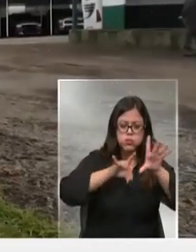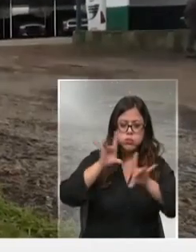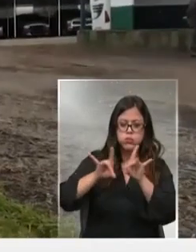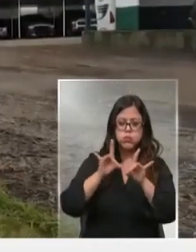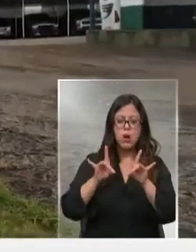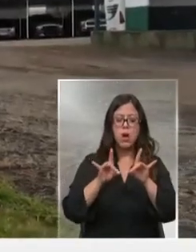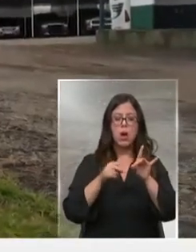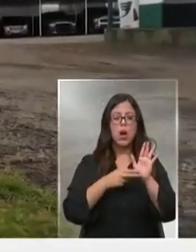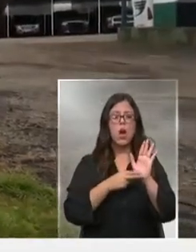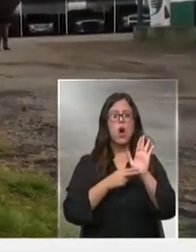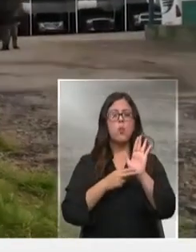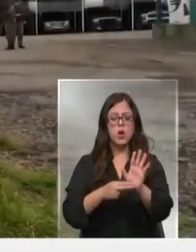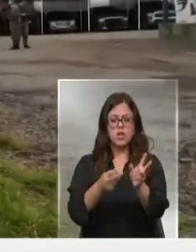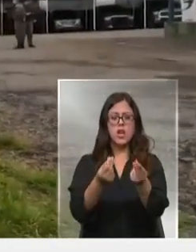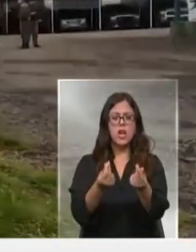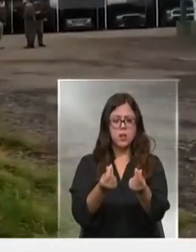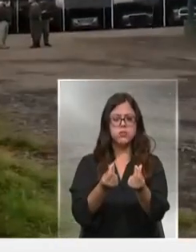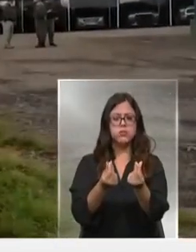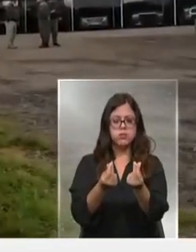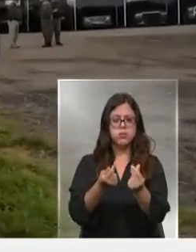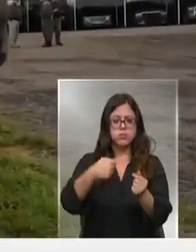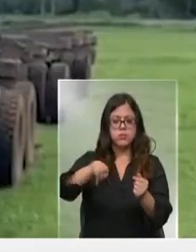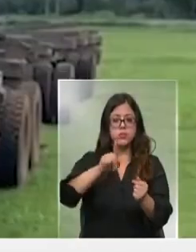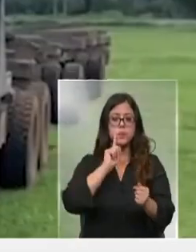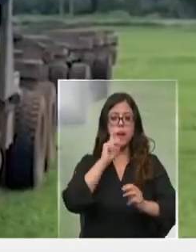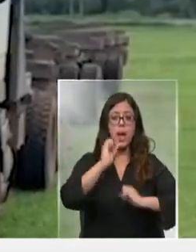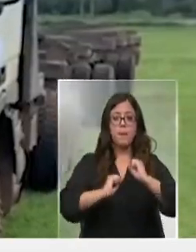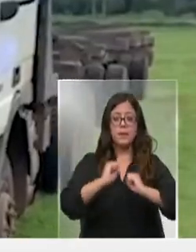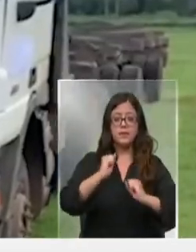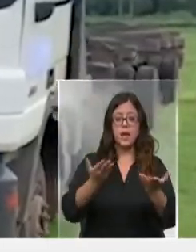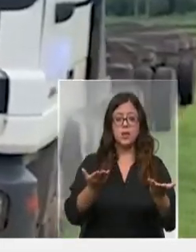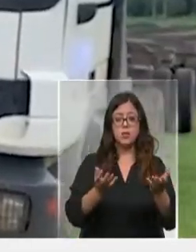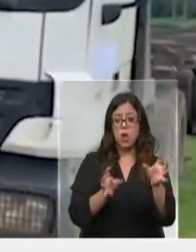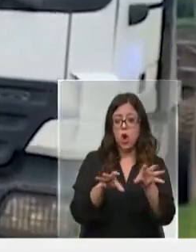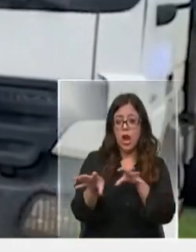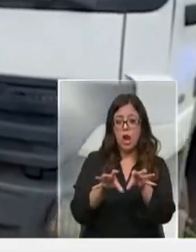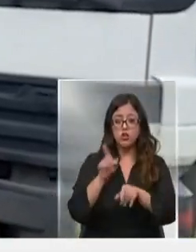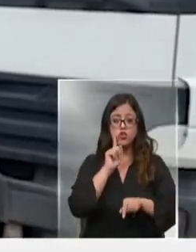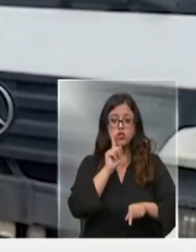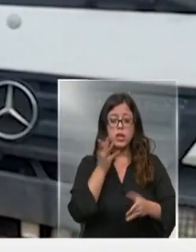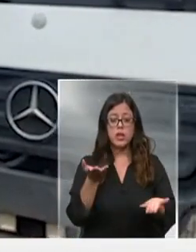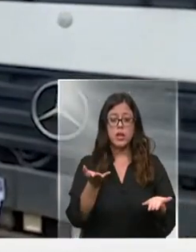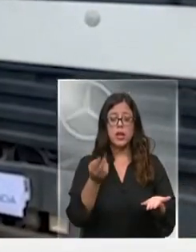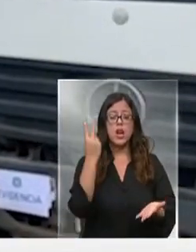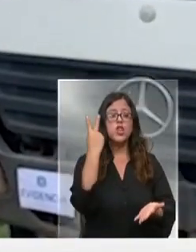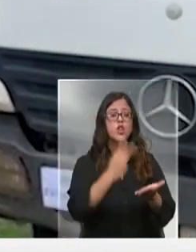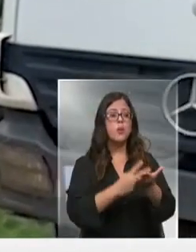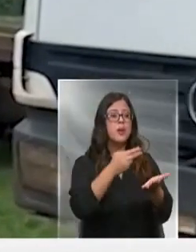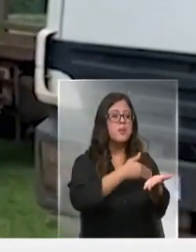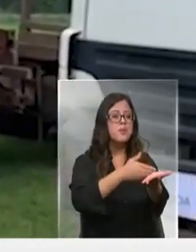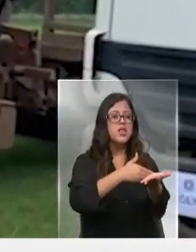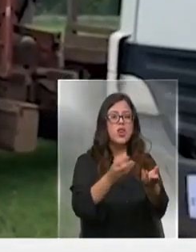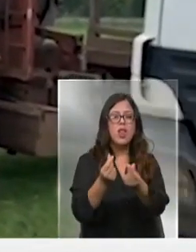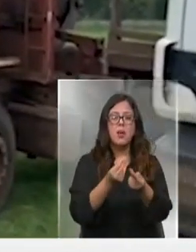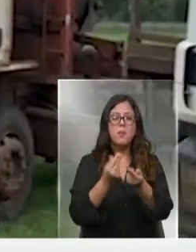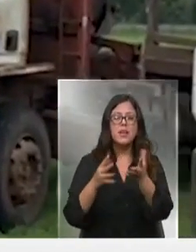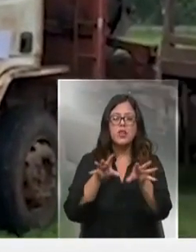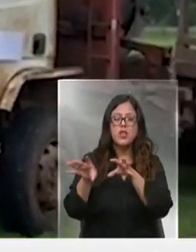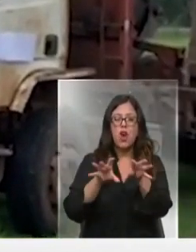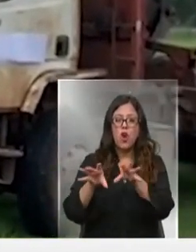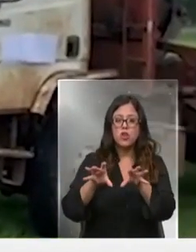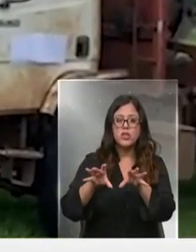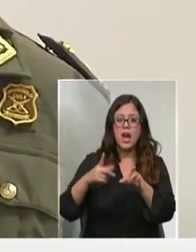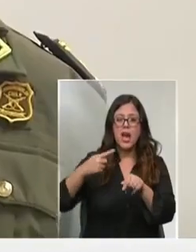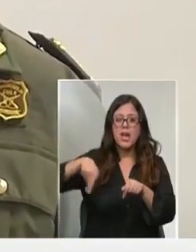poder adquisitivo con que operan estos empresarios. 2.000 millones de pesos de patrimonio que ellos